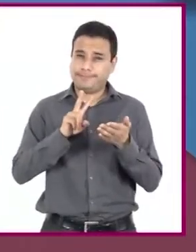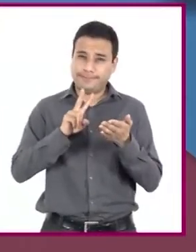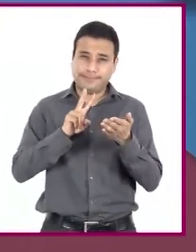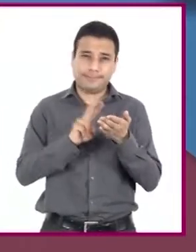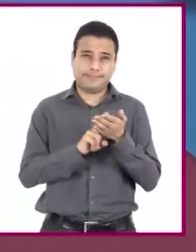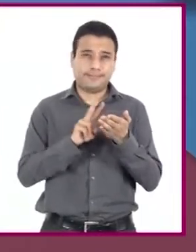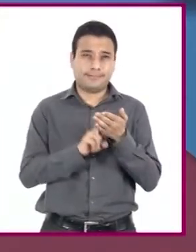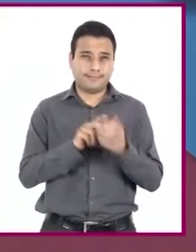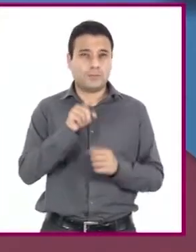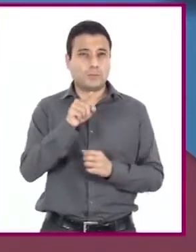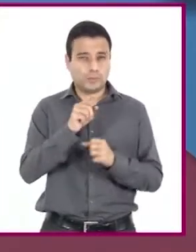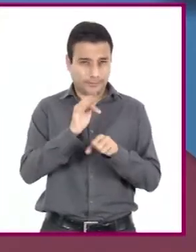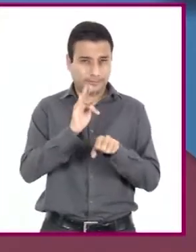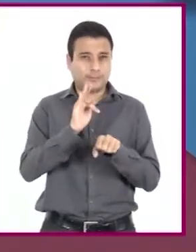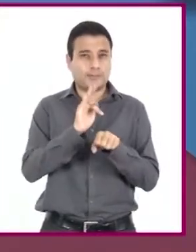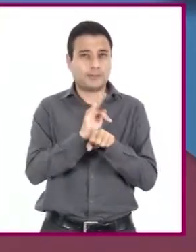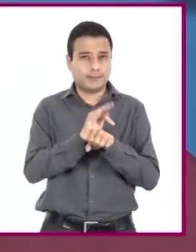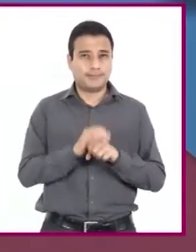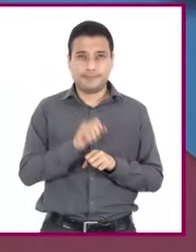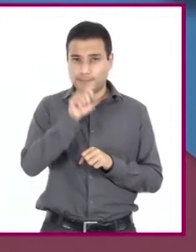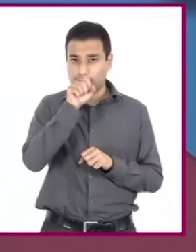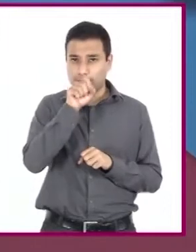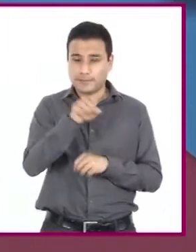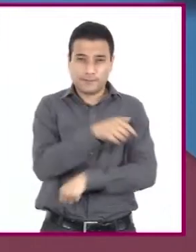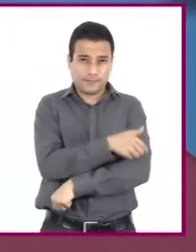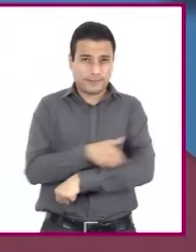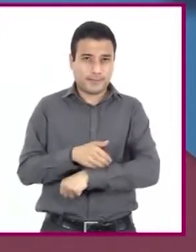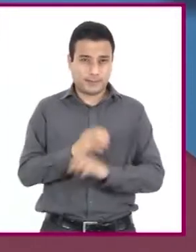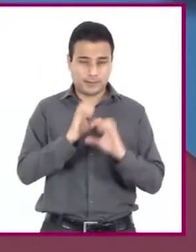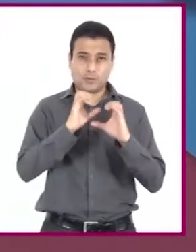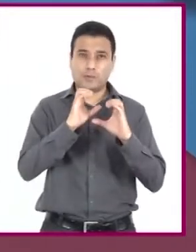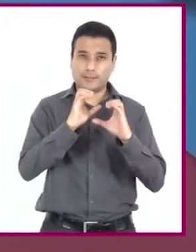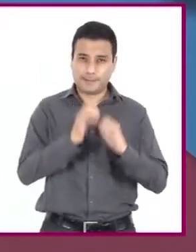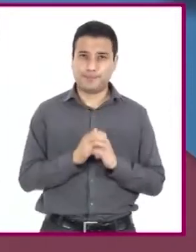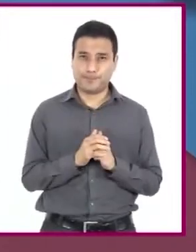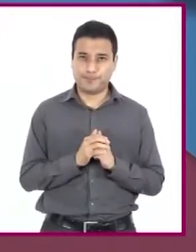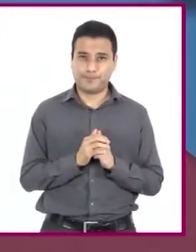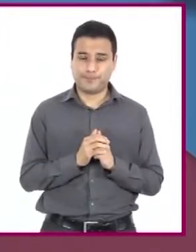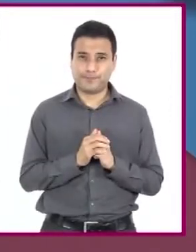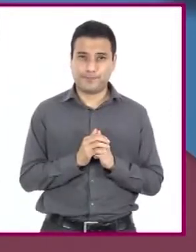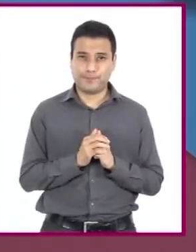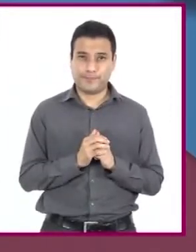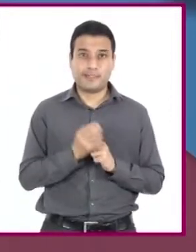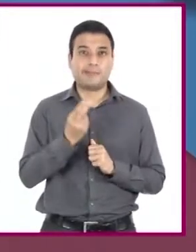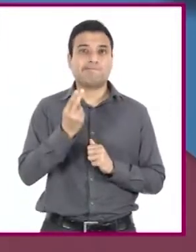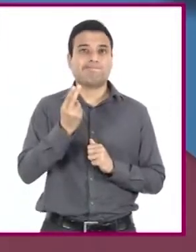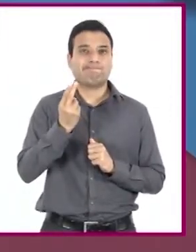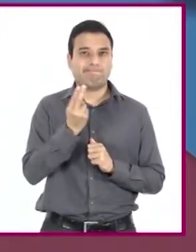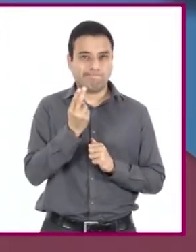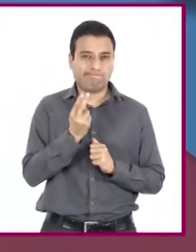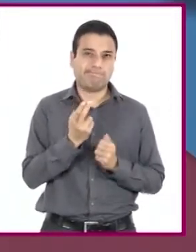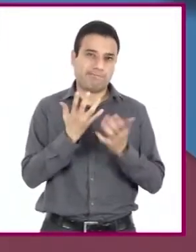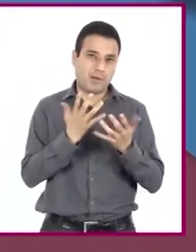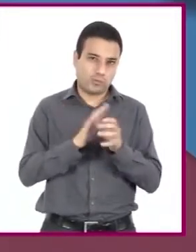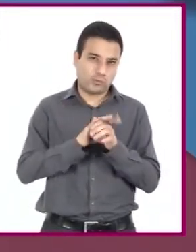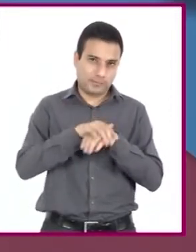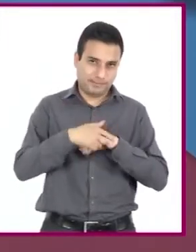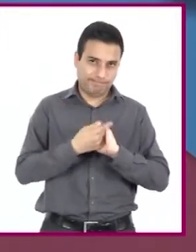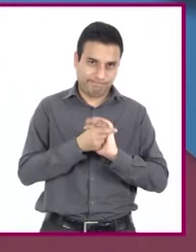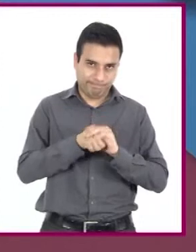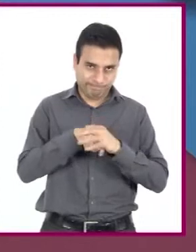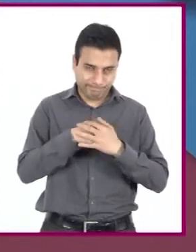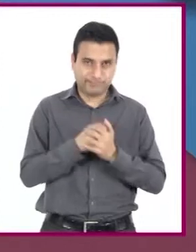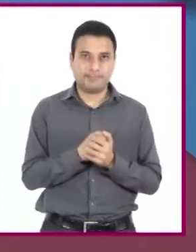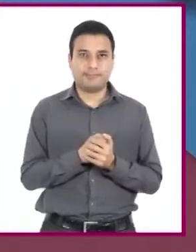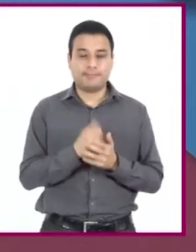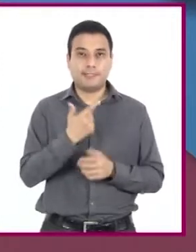para protegernos y proteger a nuestras familias. Sigamos manteniendo acciones como el lavado de manos, el